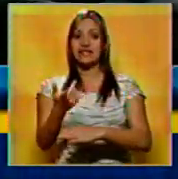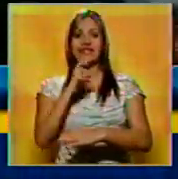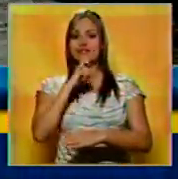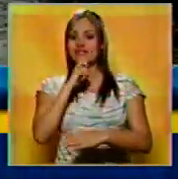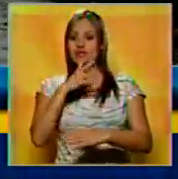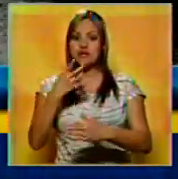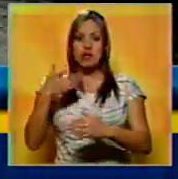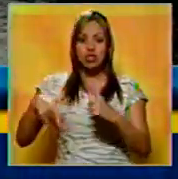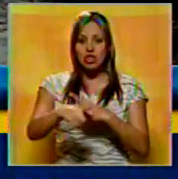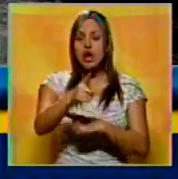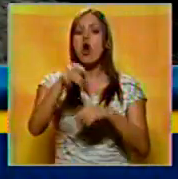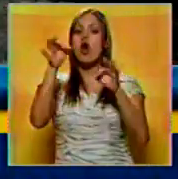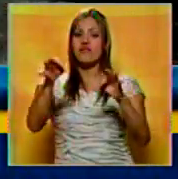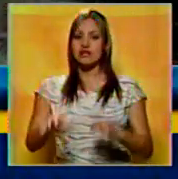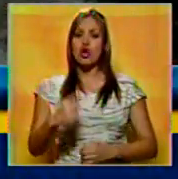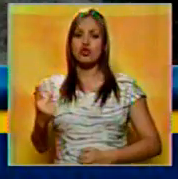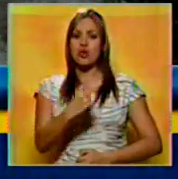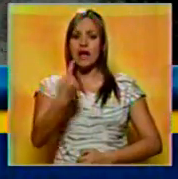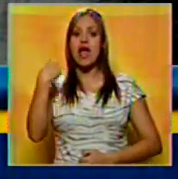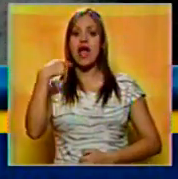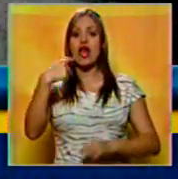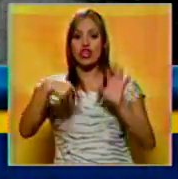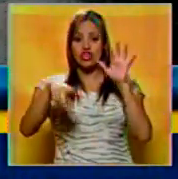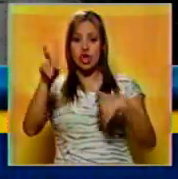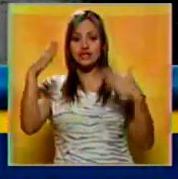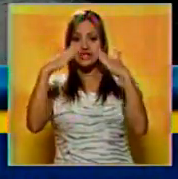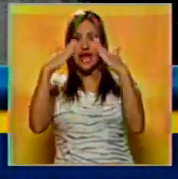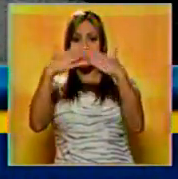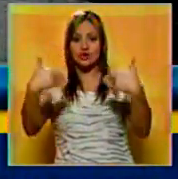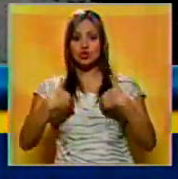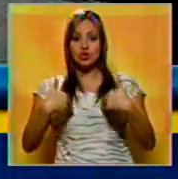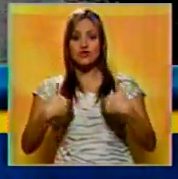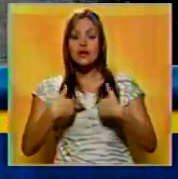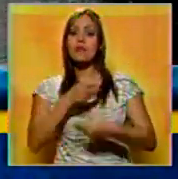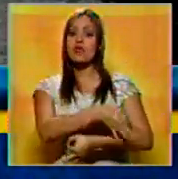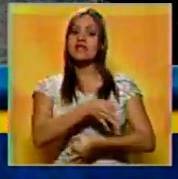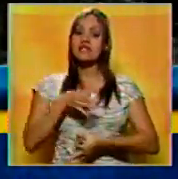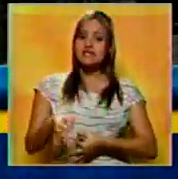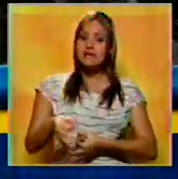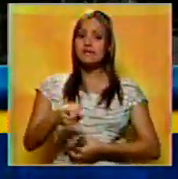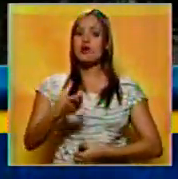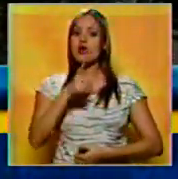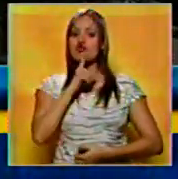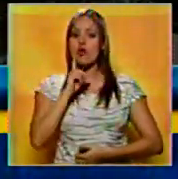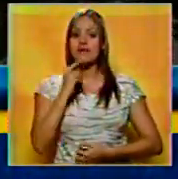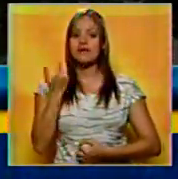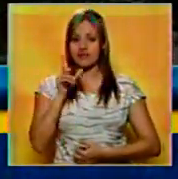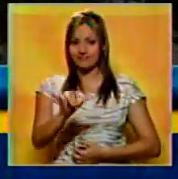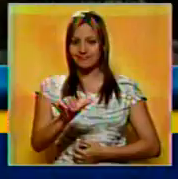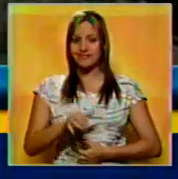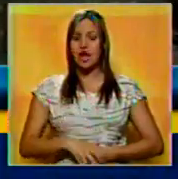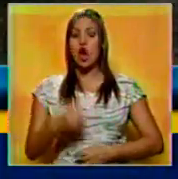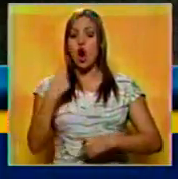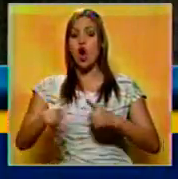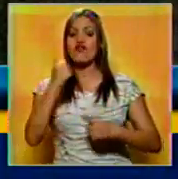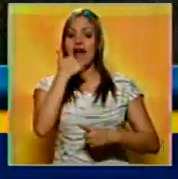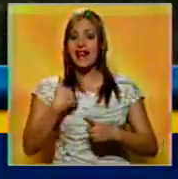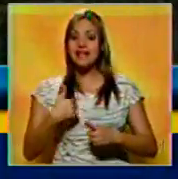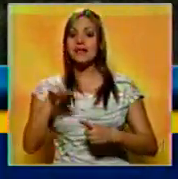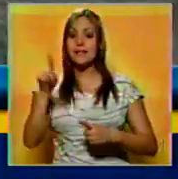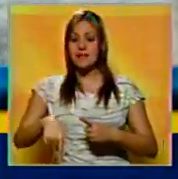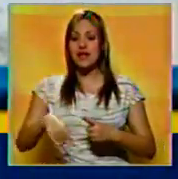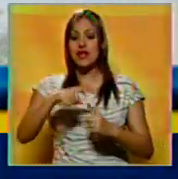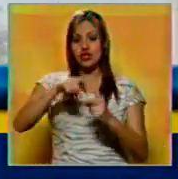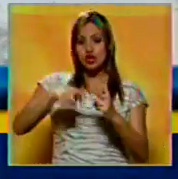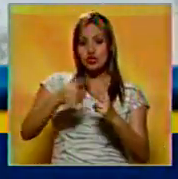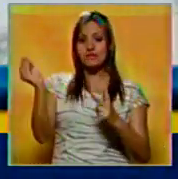anegadas, pero oficialmente solo manejan 12 viviendas afectadas en el municipio Diego Ibarra. Asimismo, en Valencia y Naguanagua